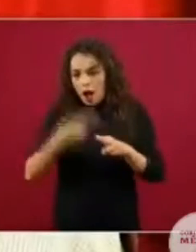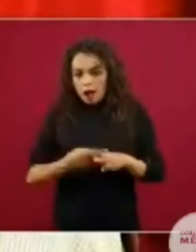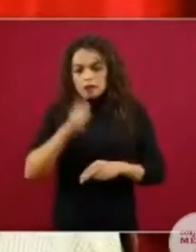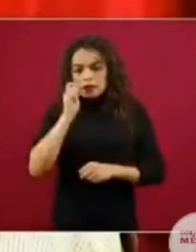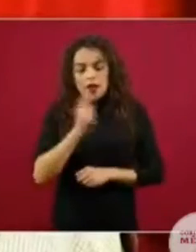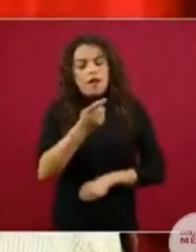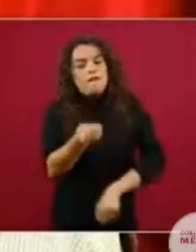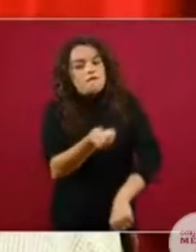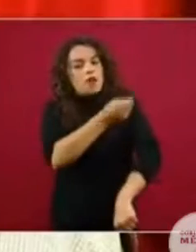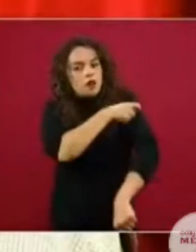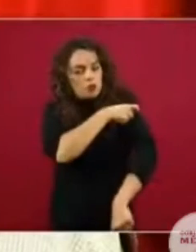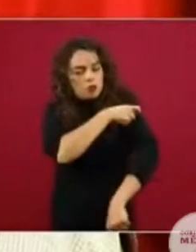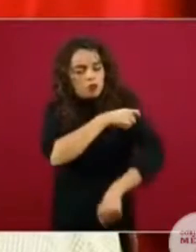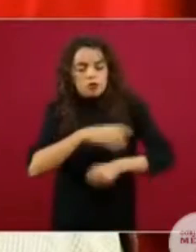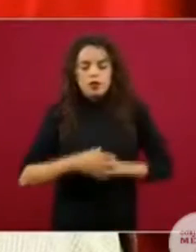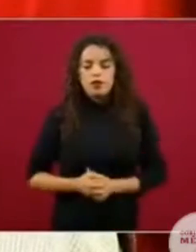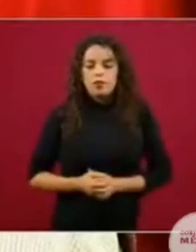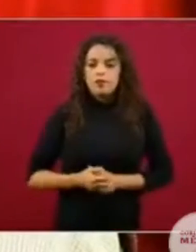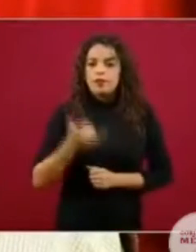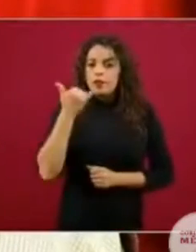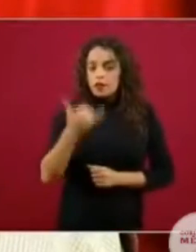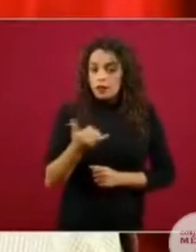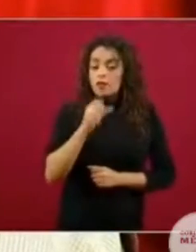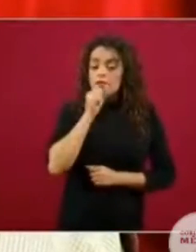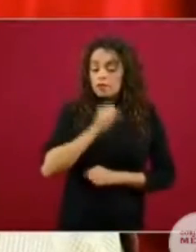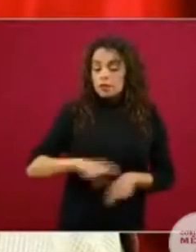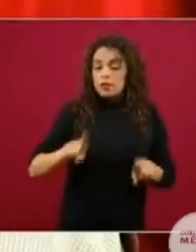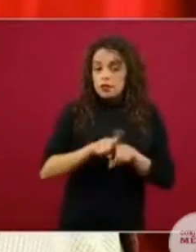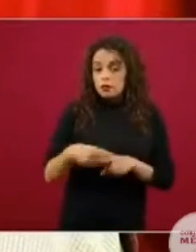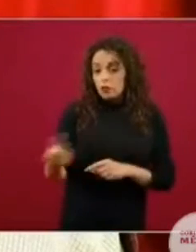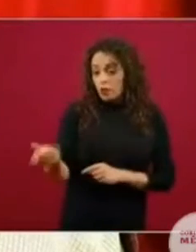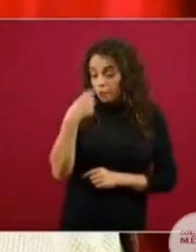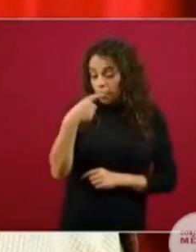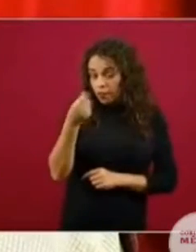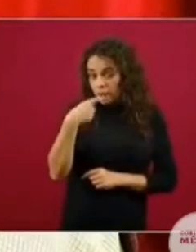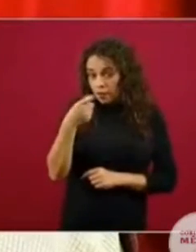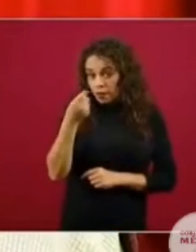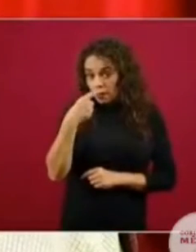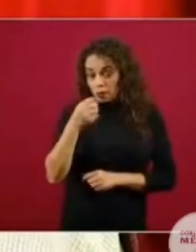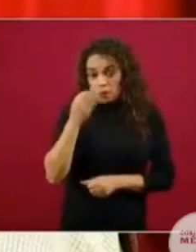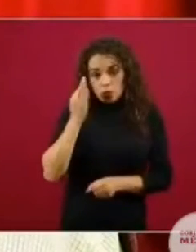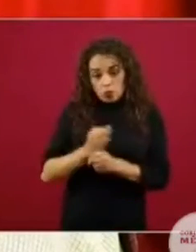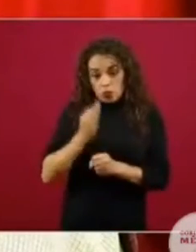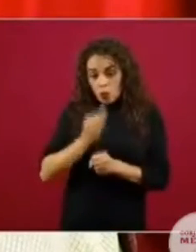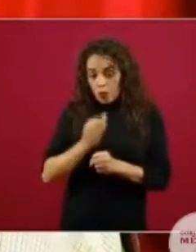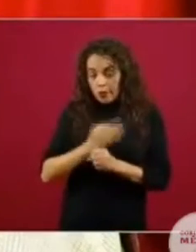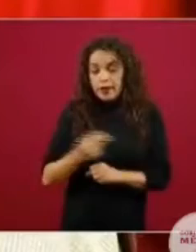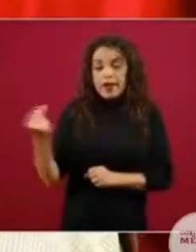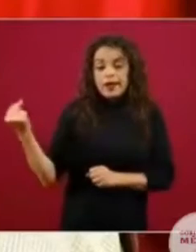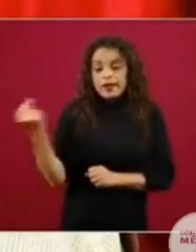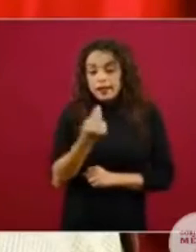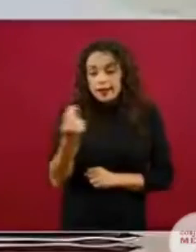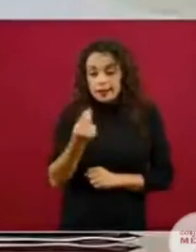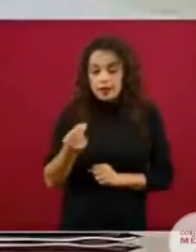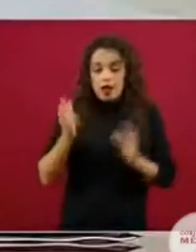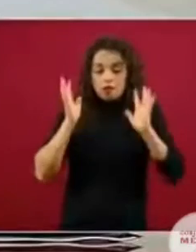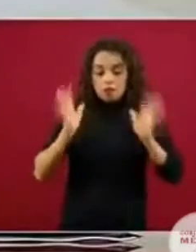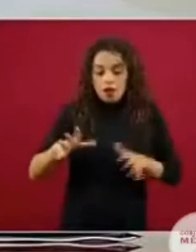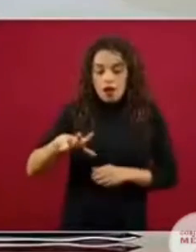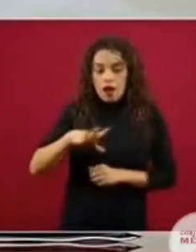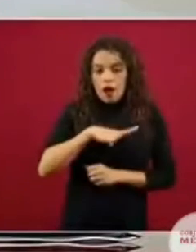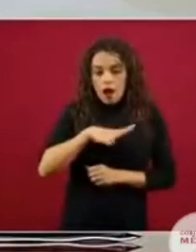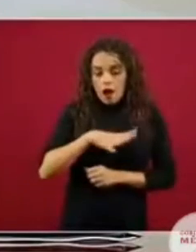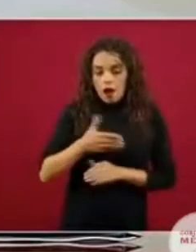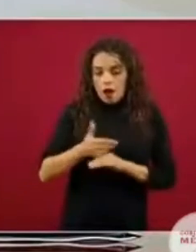desde luego medicamentos de todo lo que marca él en la actualidad la necesidad que ya está esté